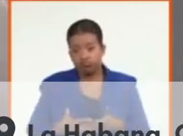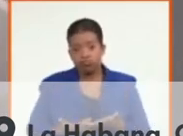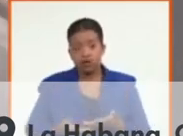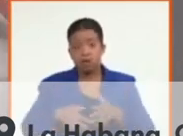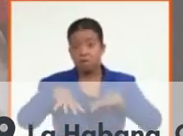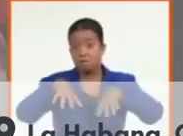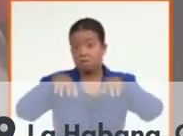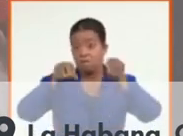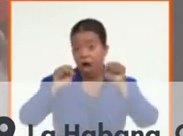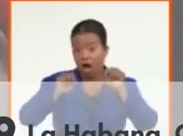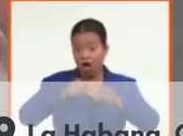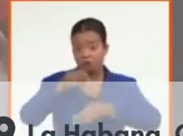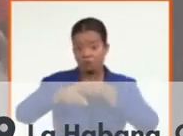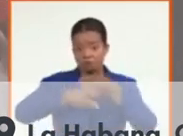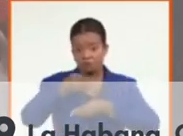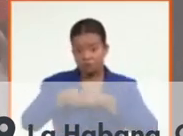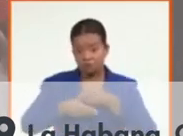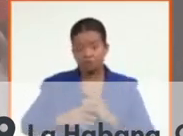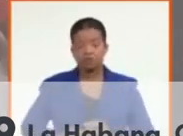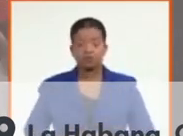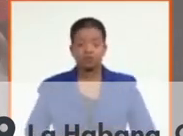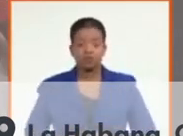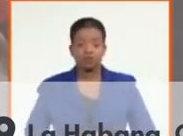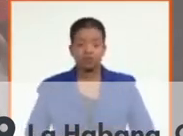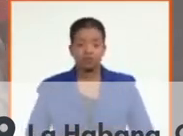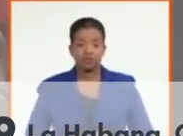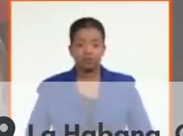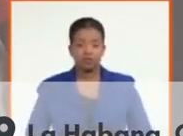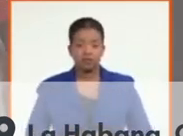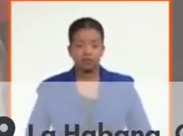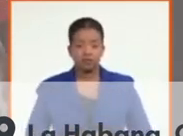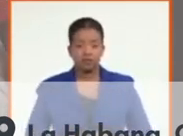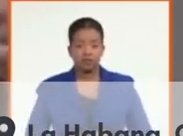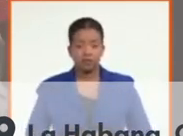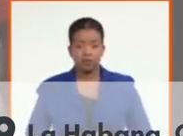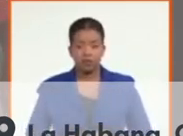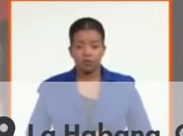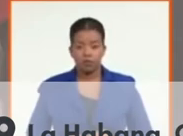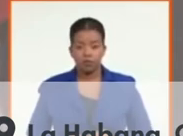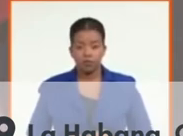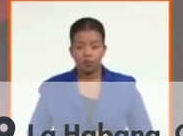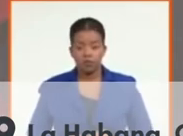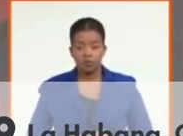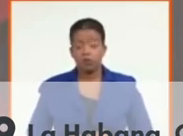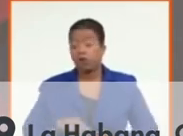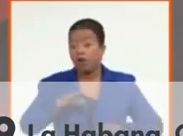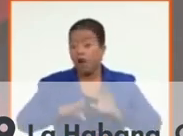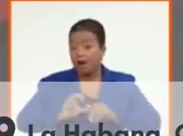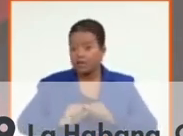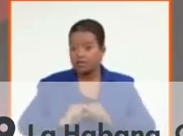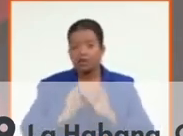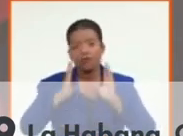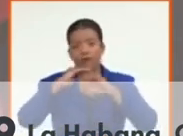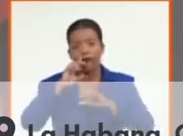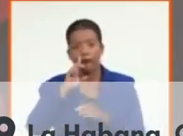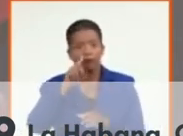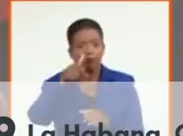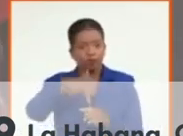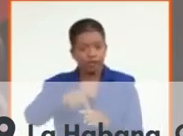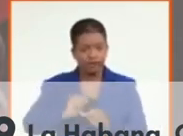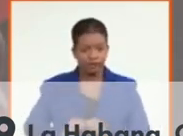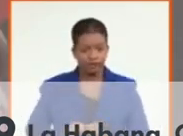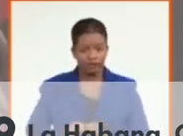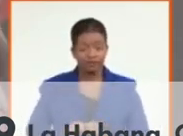porque no porque no tiene porque no tiene el combustible suficiente entonces ahí